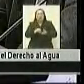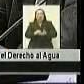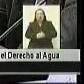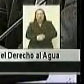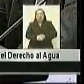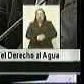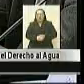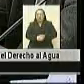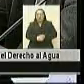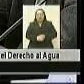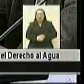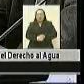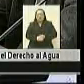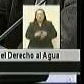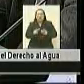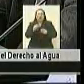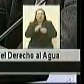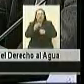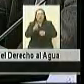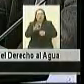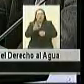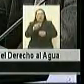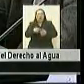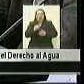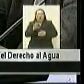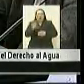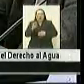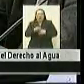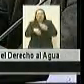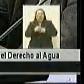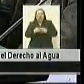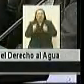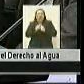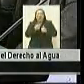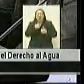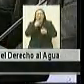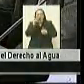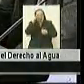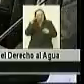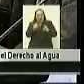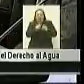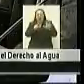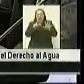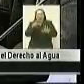recursos. En las zonas rurales, el 25.4% cuenta con agua potable y el